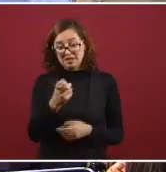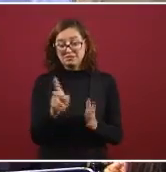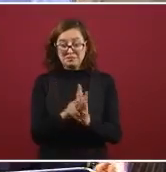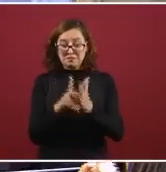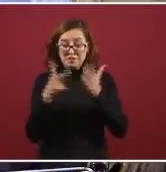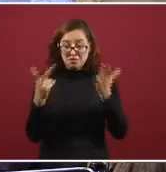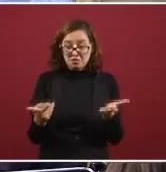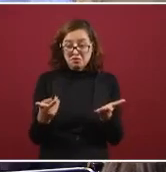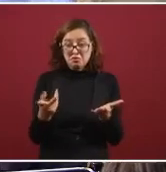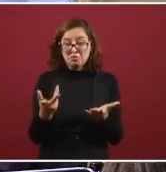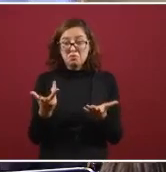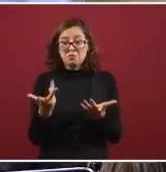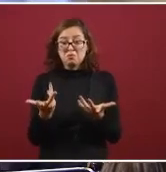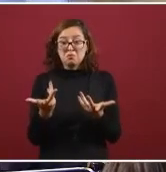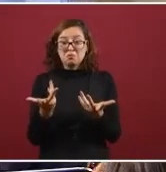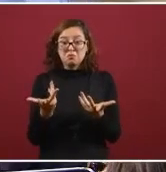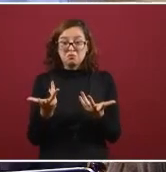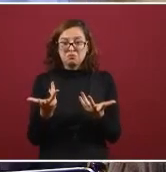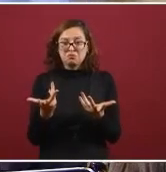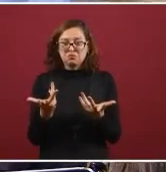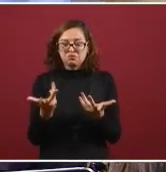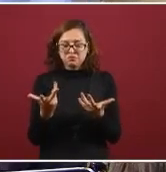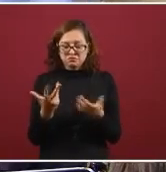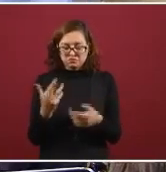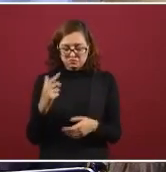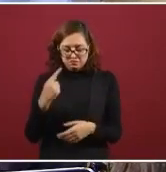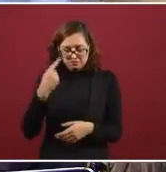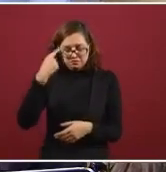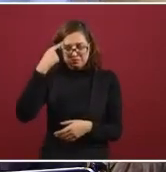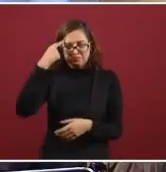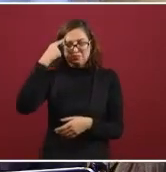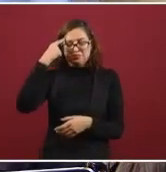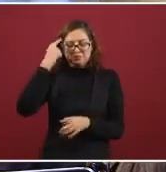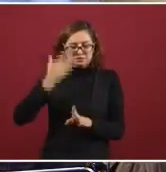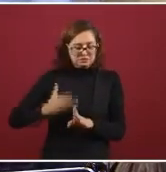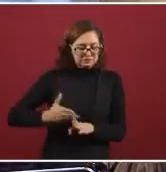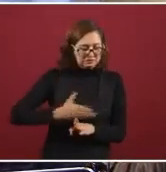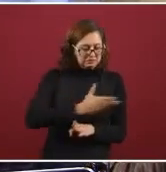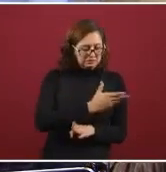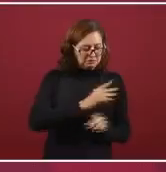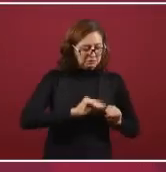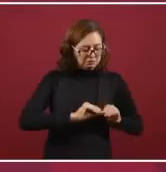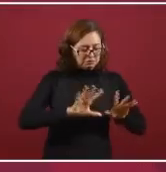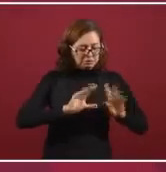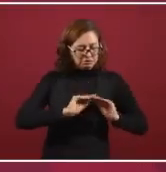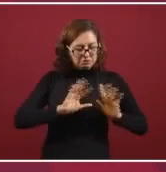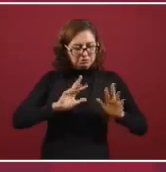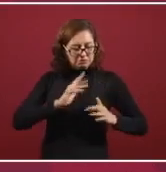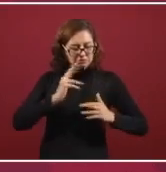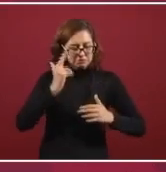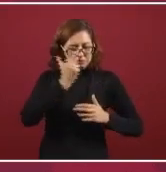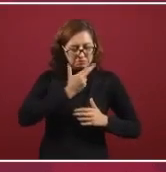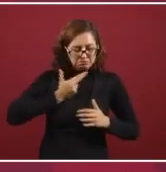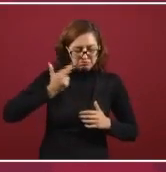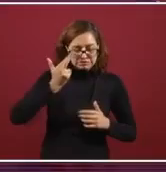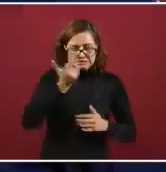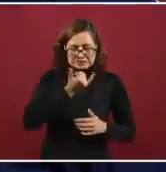no ha hecho una revisión del asunto. Al contrario,